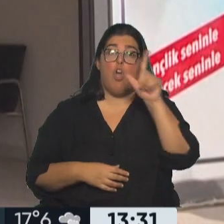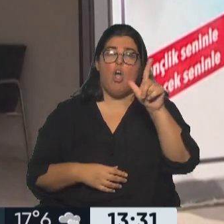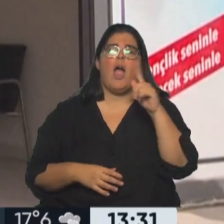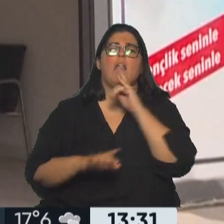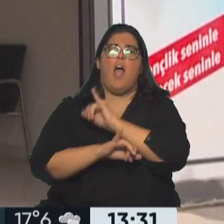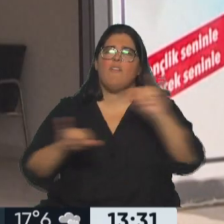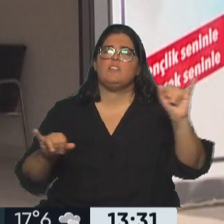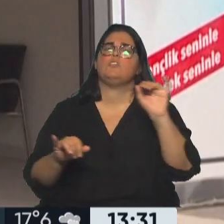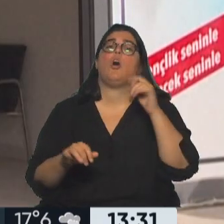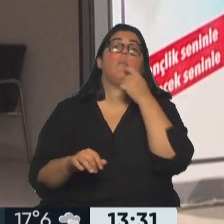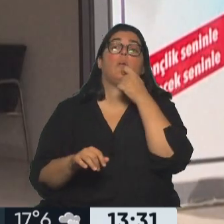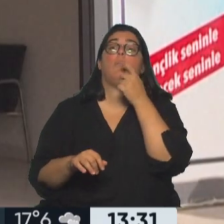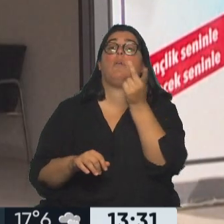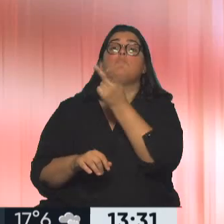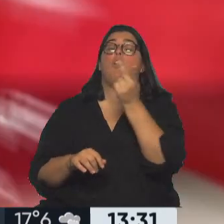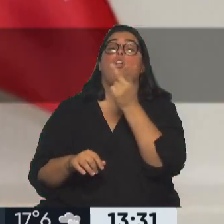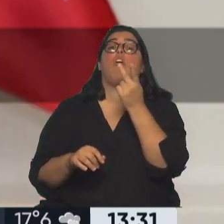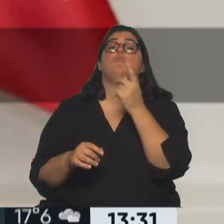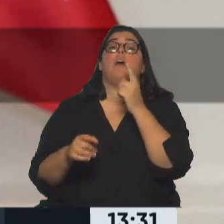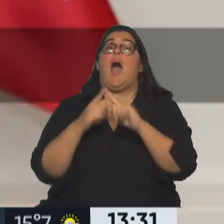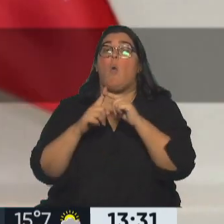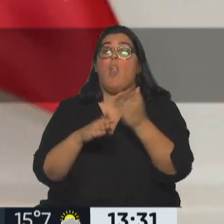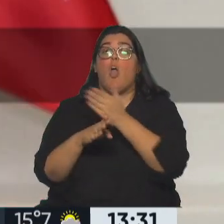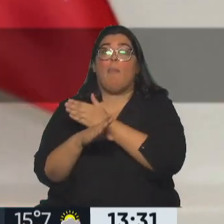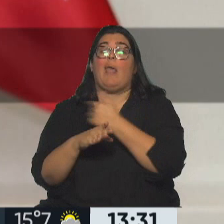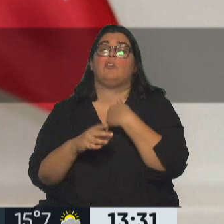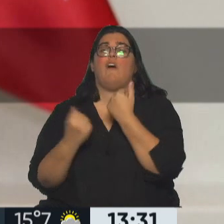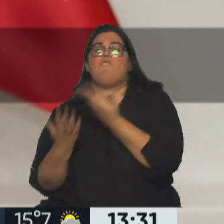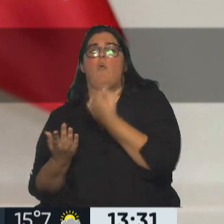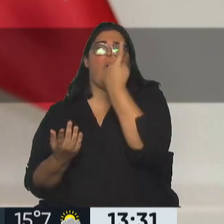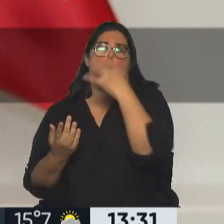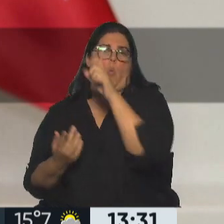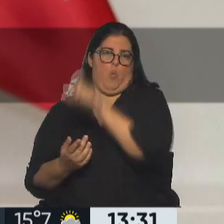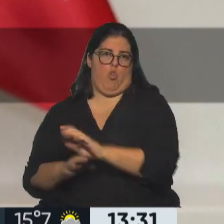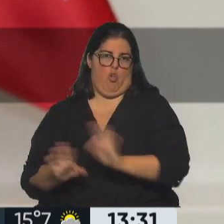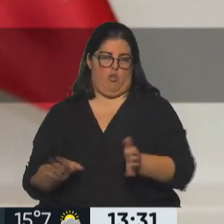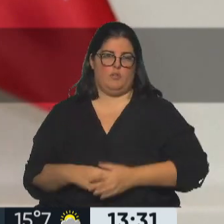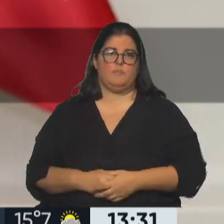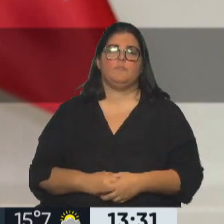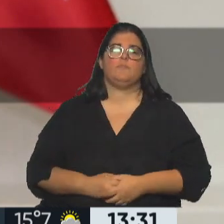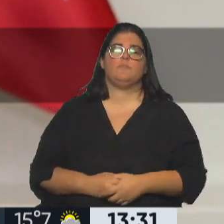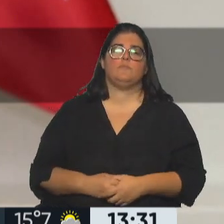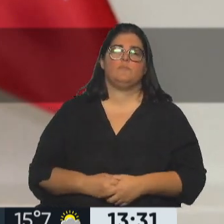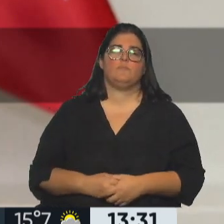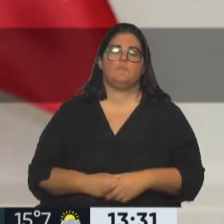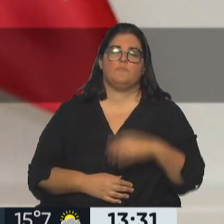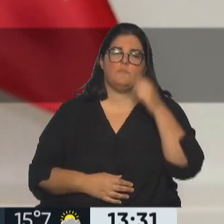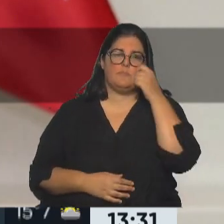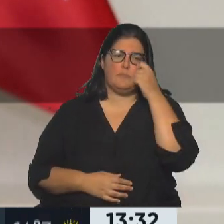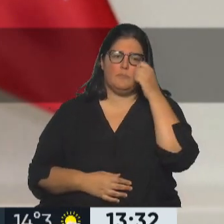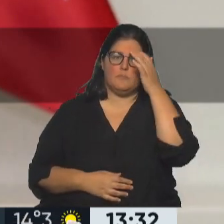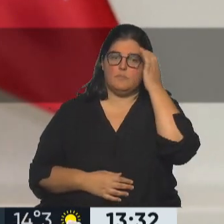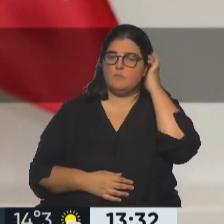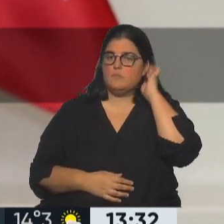2 candidatos a cambio de un acuerdo previo. Ancak bir takım kırmızı çizgilerimiz var. Terörle mücadele şartı,